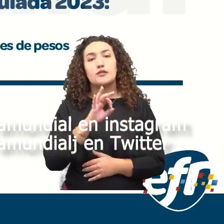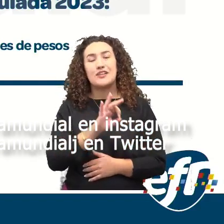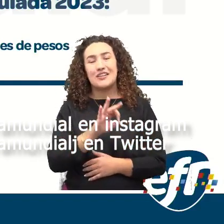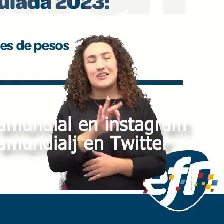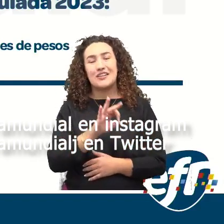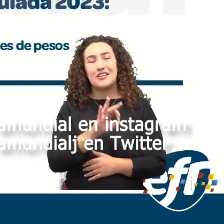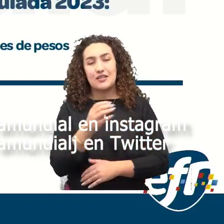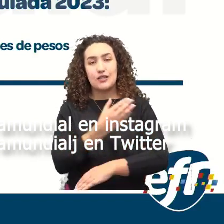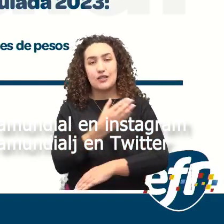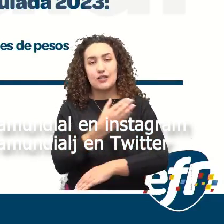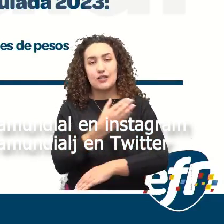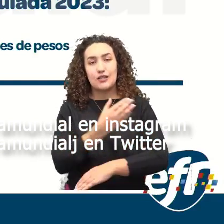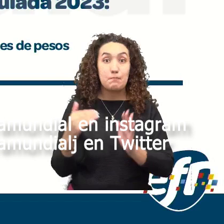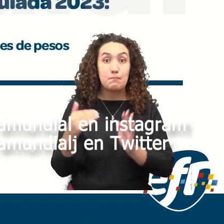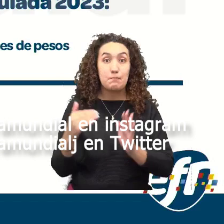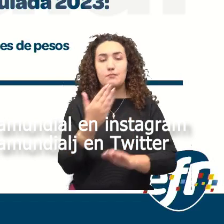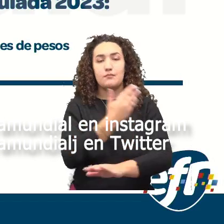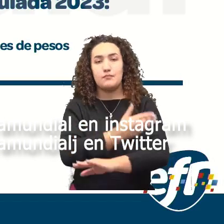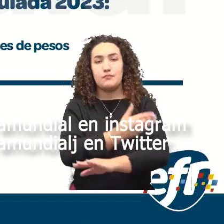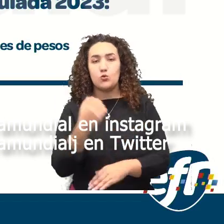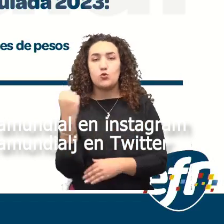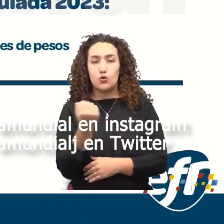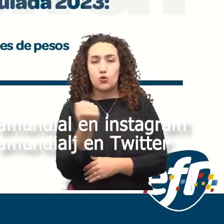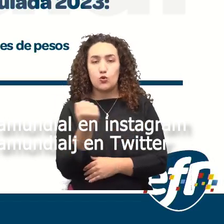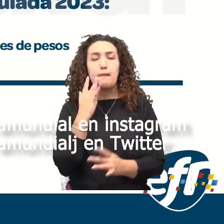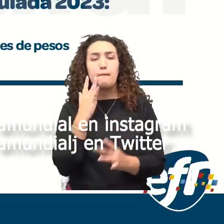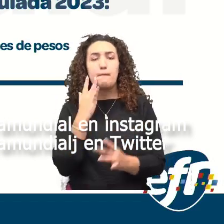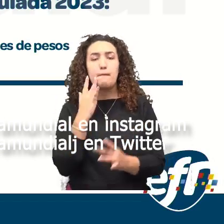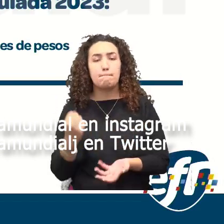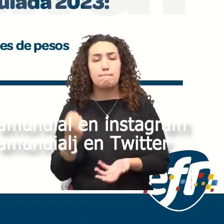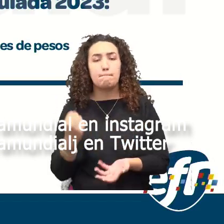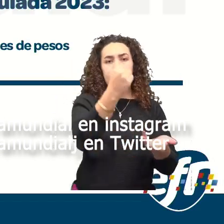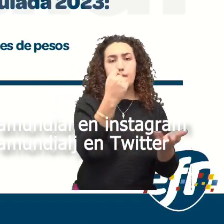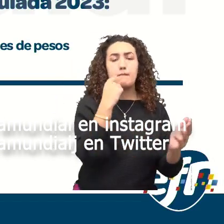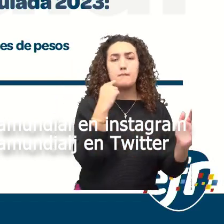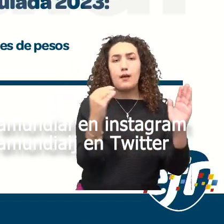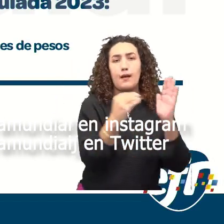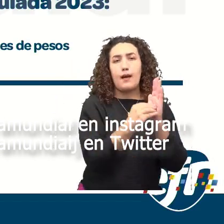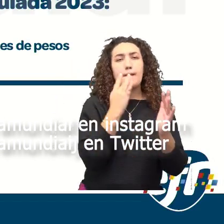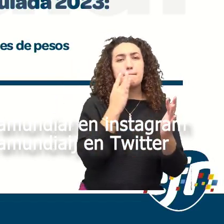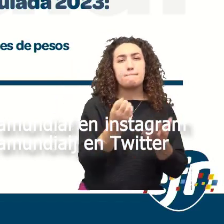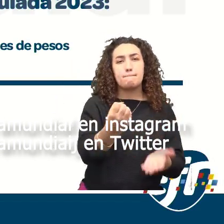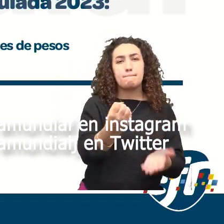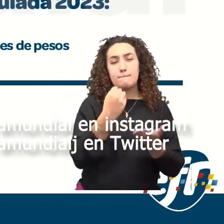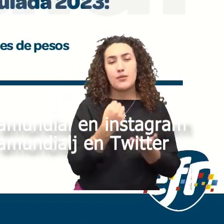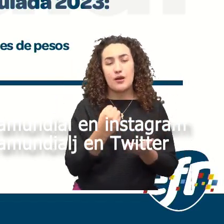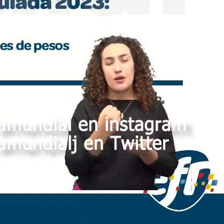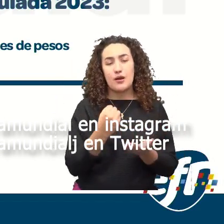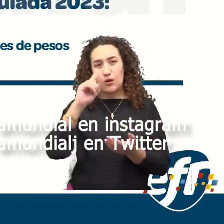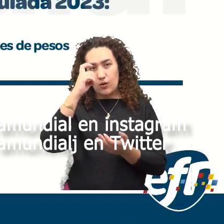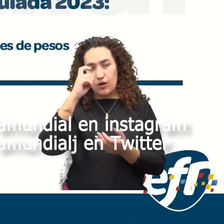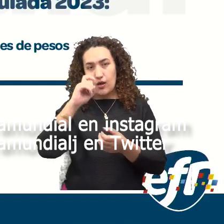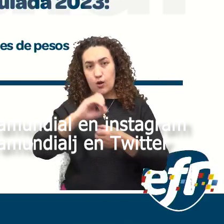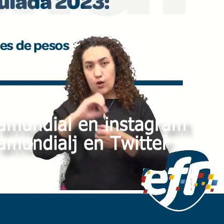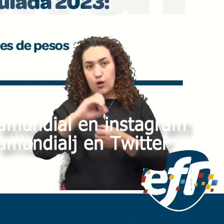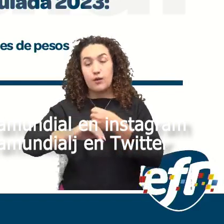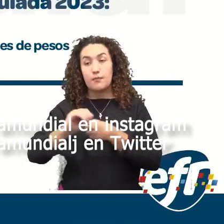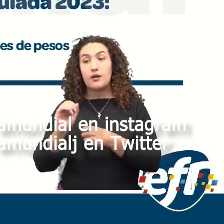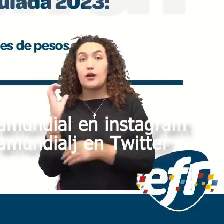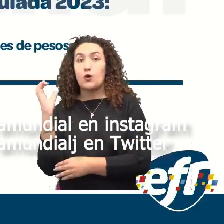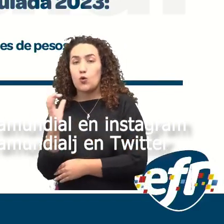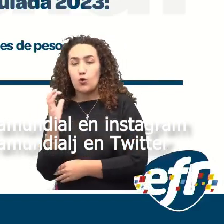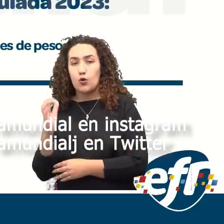se han recibido y que están en el encargo fiduciario correspondiente al proyecto, de los aportes del departamento y la nación. Los aportes de la nación, que son cerca